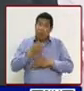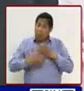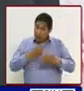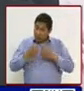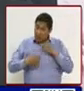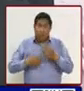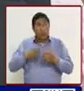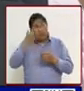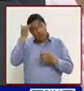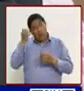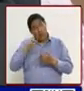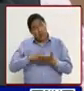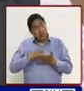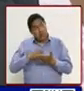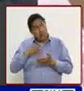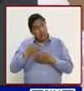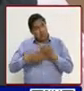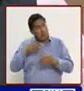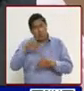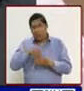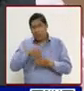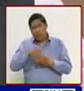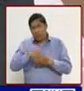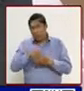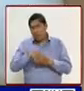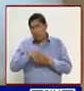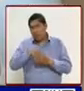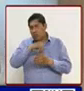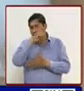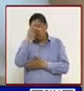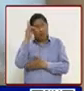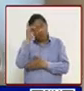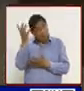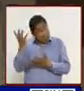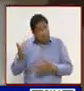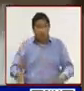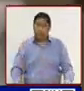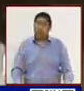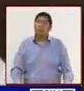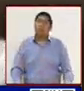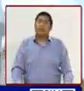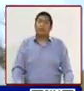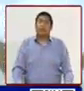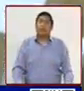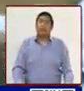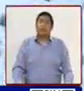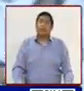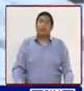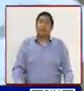proceso electoral, porque este es un proceso electoral de alcance nacional.